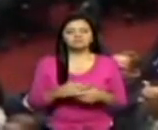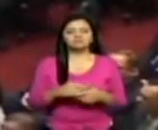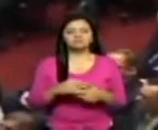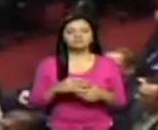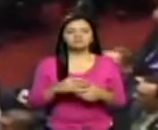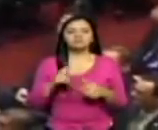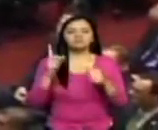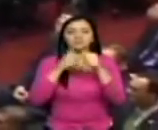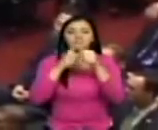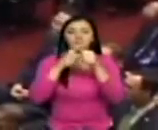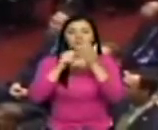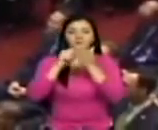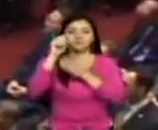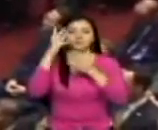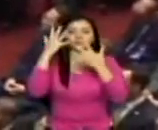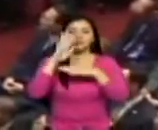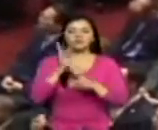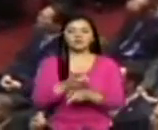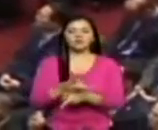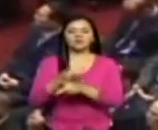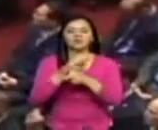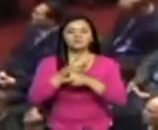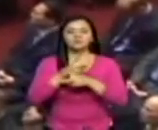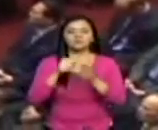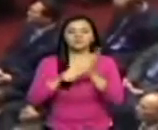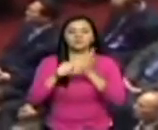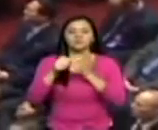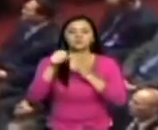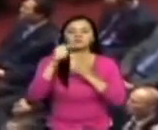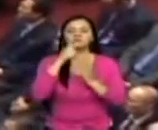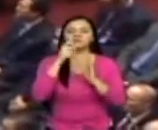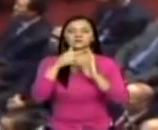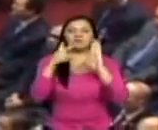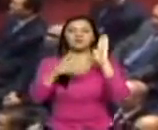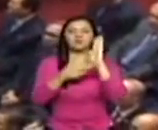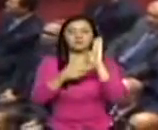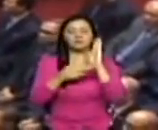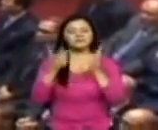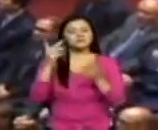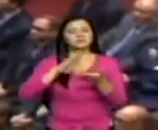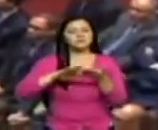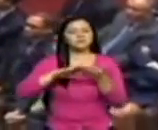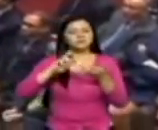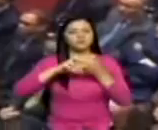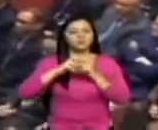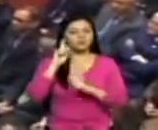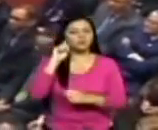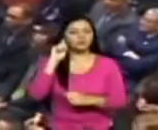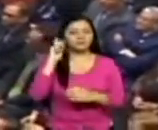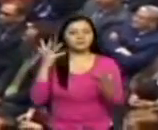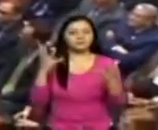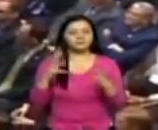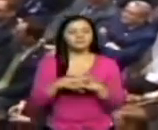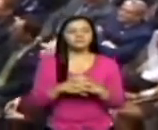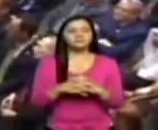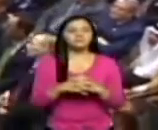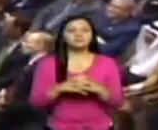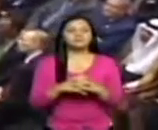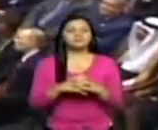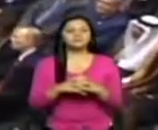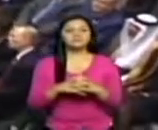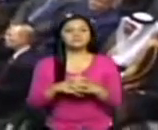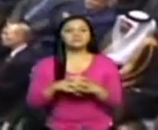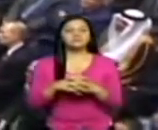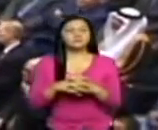ellos, son aprobados por el Consejo de Ministros. Reglamento del Congreso de la República, artículo 11, sesión de